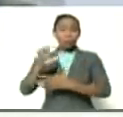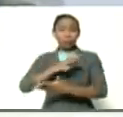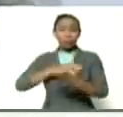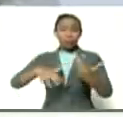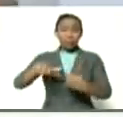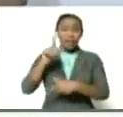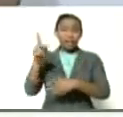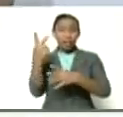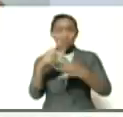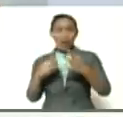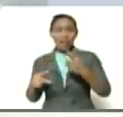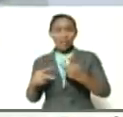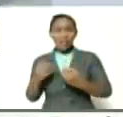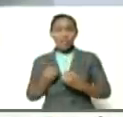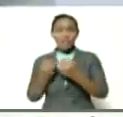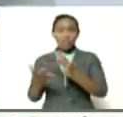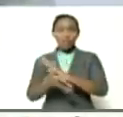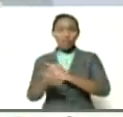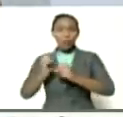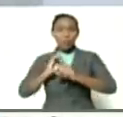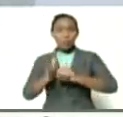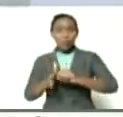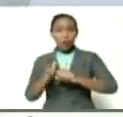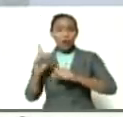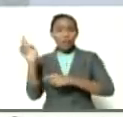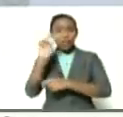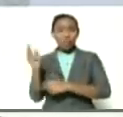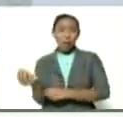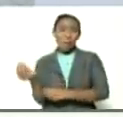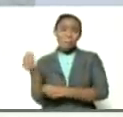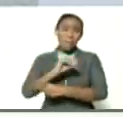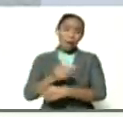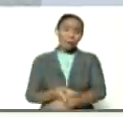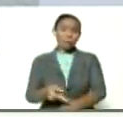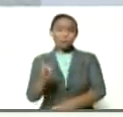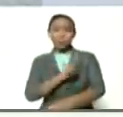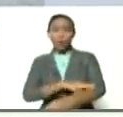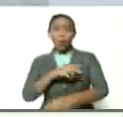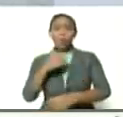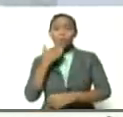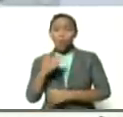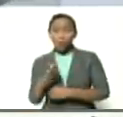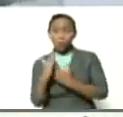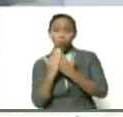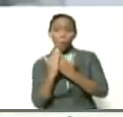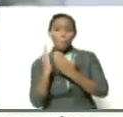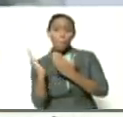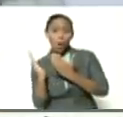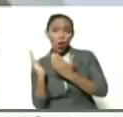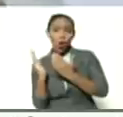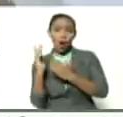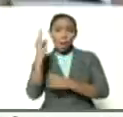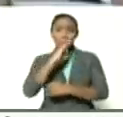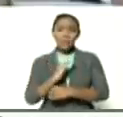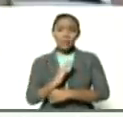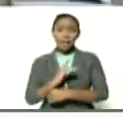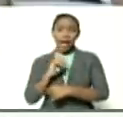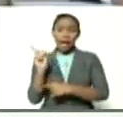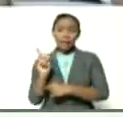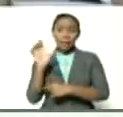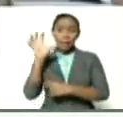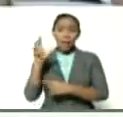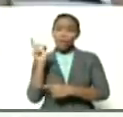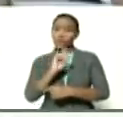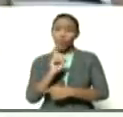de esta variante, pero Venezuela aún más, porque país próximo, vecino a Brasil, país además con